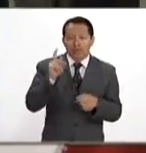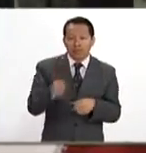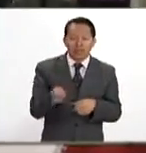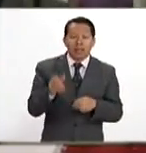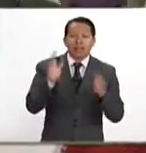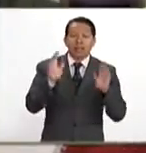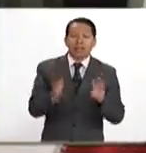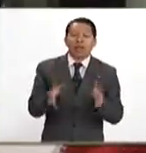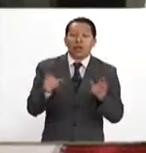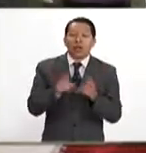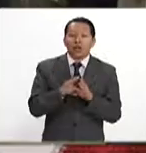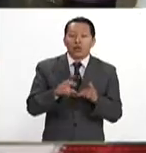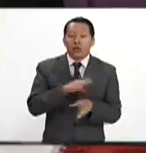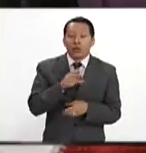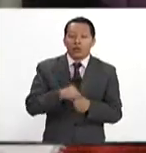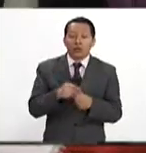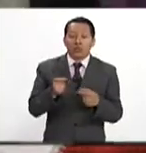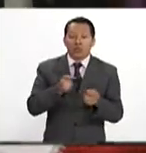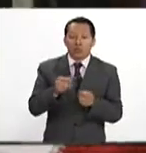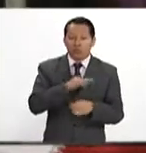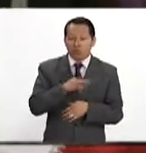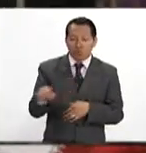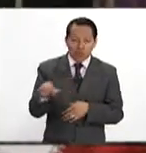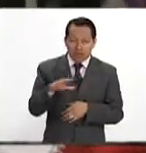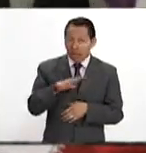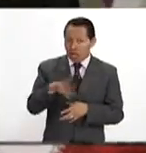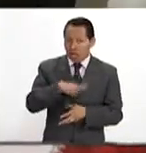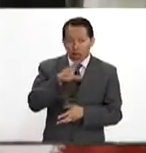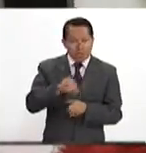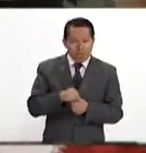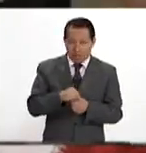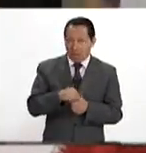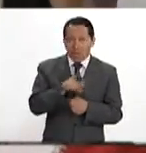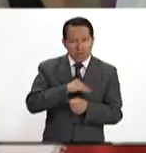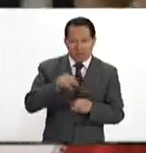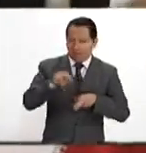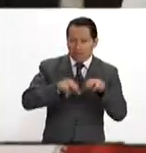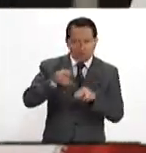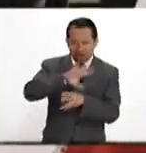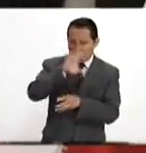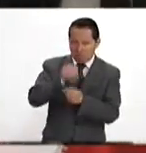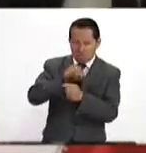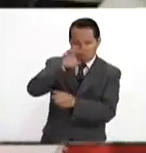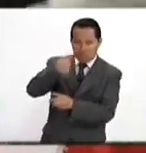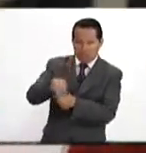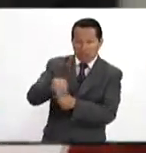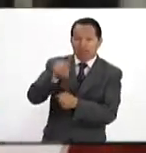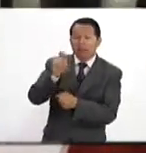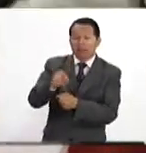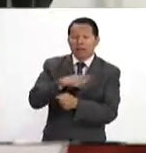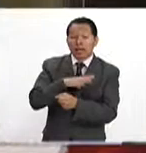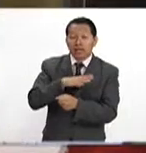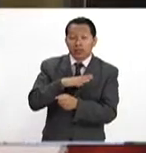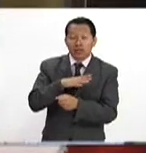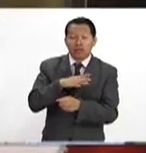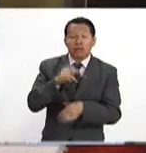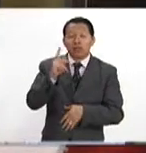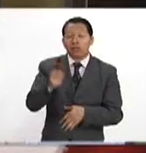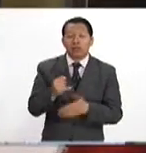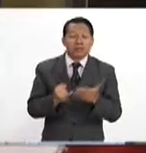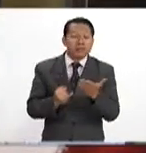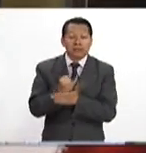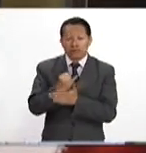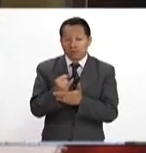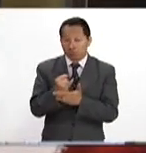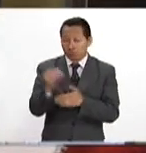ya es plenipotenciaria, tiene todos los poderes. Además, se estableció que ningún poder establecido podrá impedir las decisiones